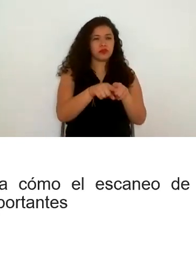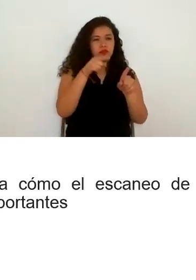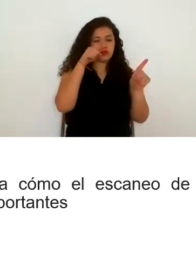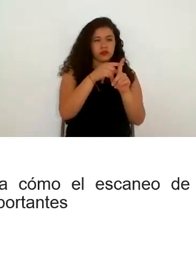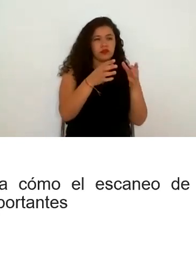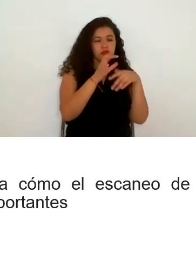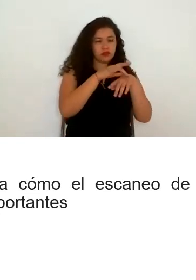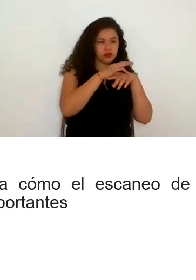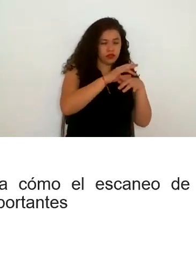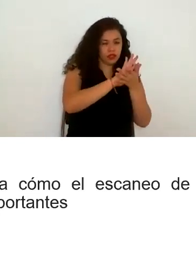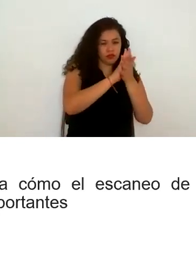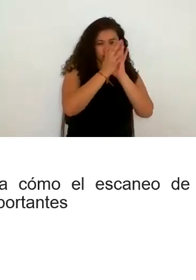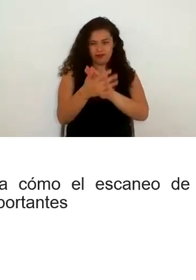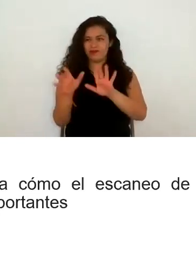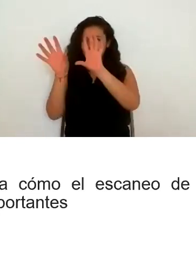en digitales.